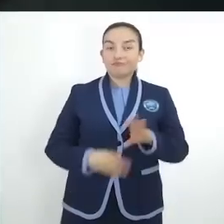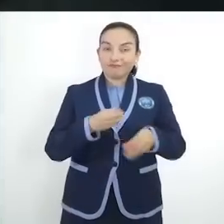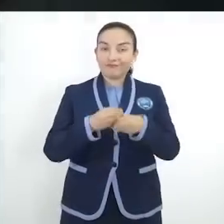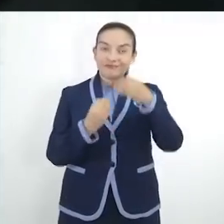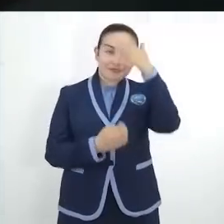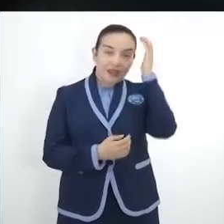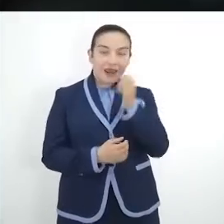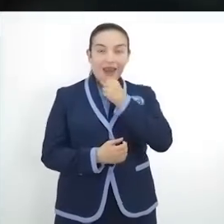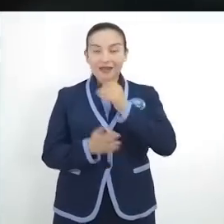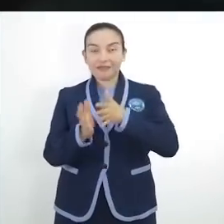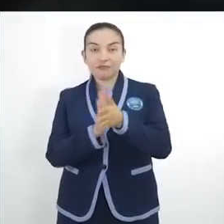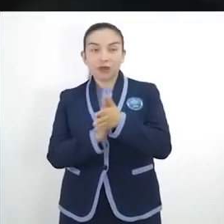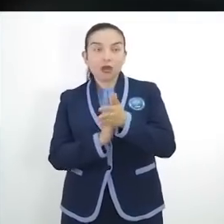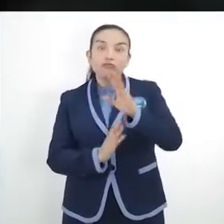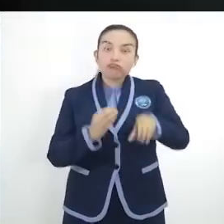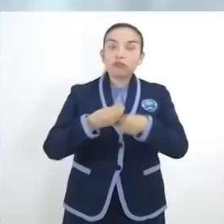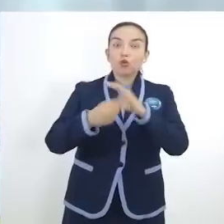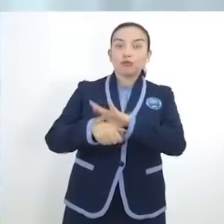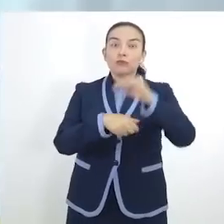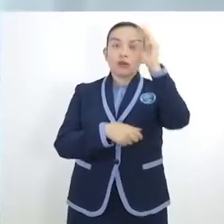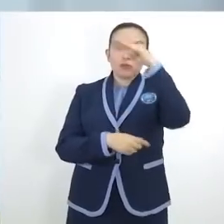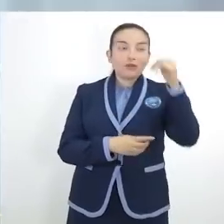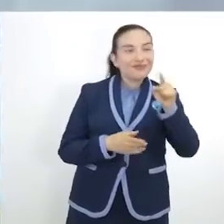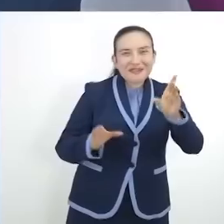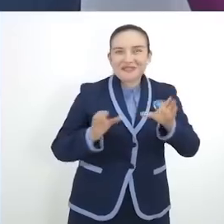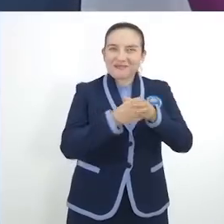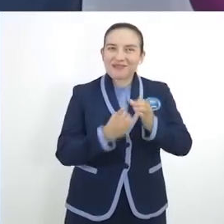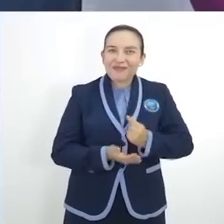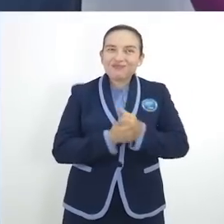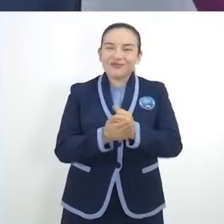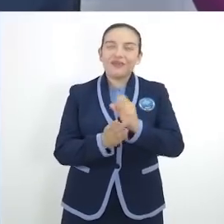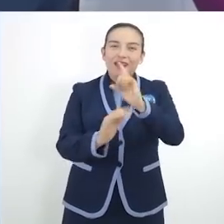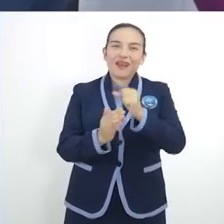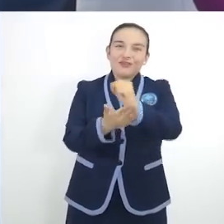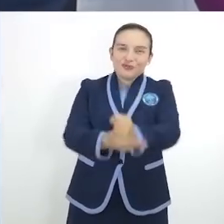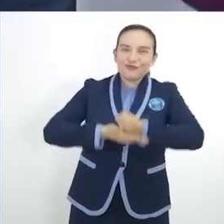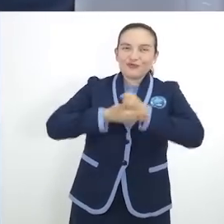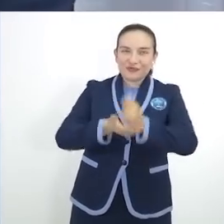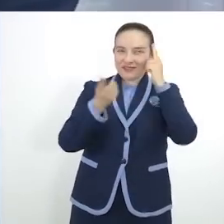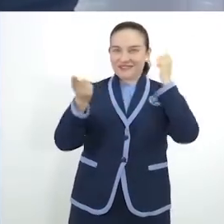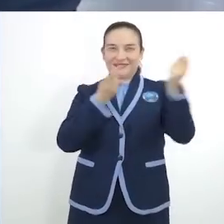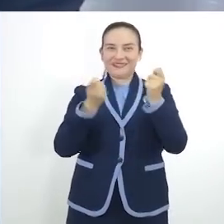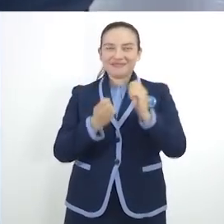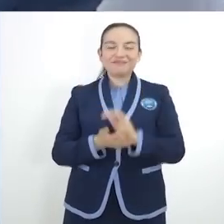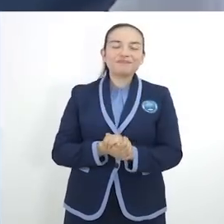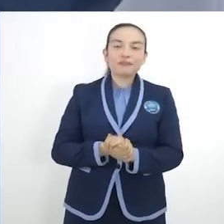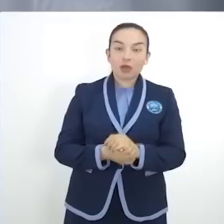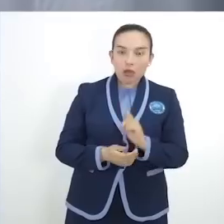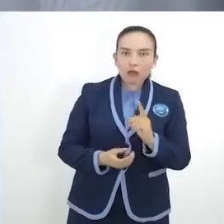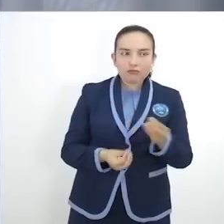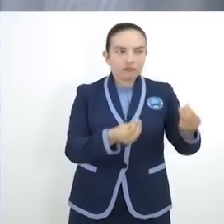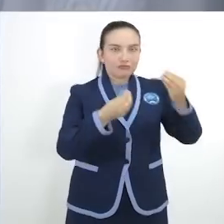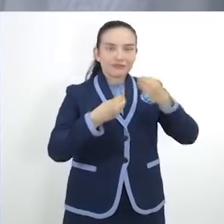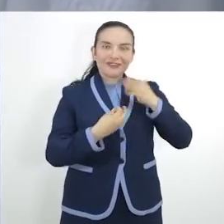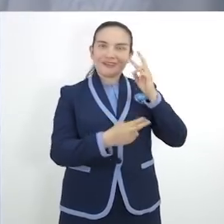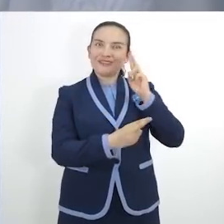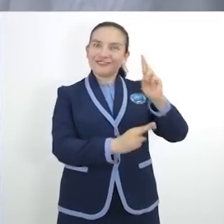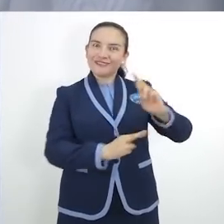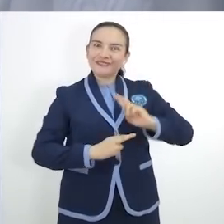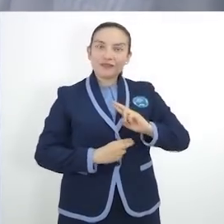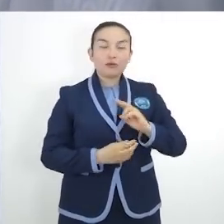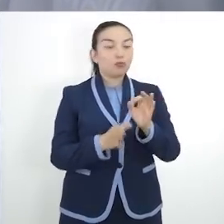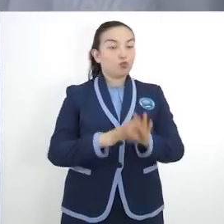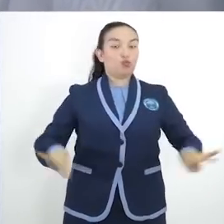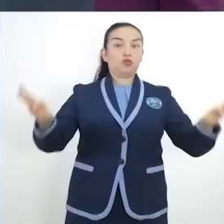Asimismo, la doctora María Luisa Piraquive y su equipo de colaboradores de la línea estratégica Ayúdanos a Ayudar recibieron mención de honor por el